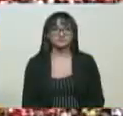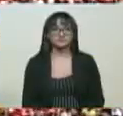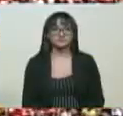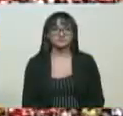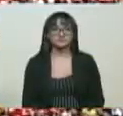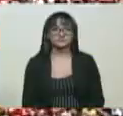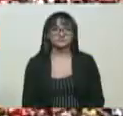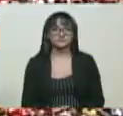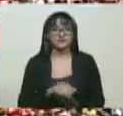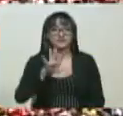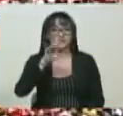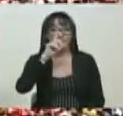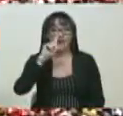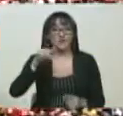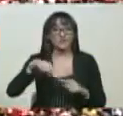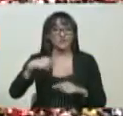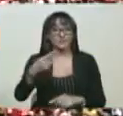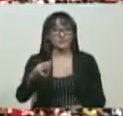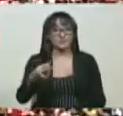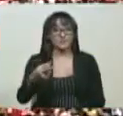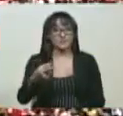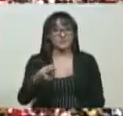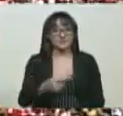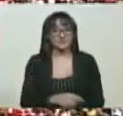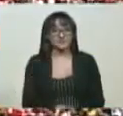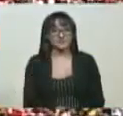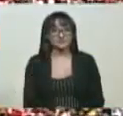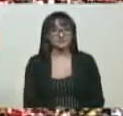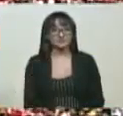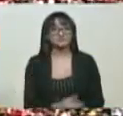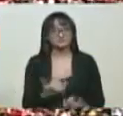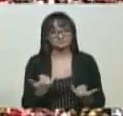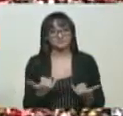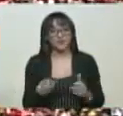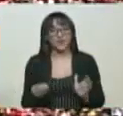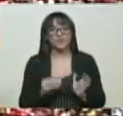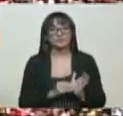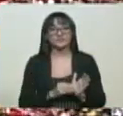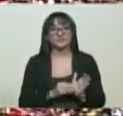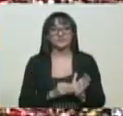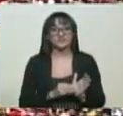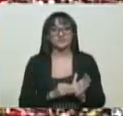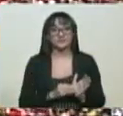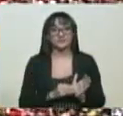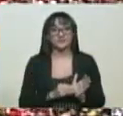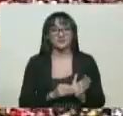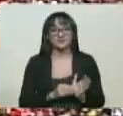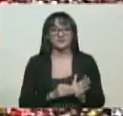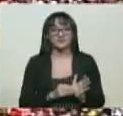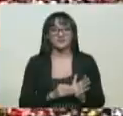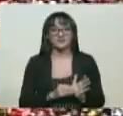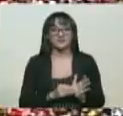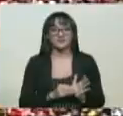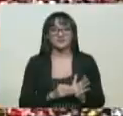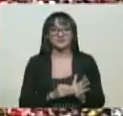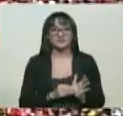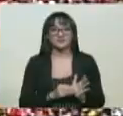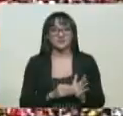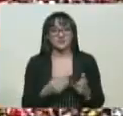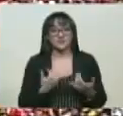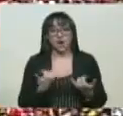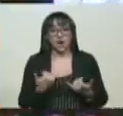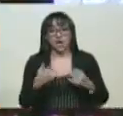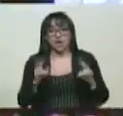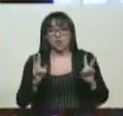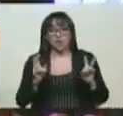Y 5 años después, aquí estoy otra vez. Ya no soy el novato de